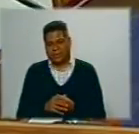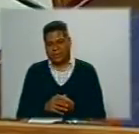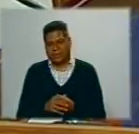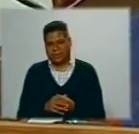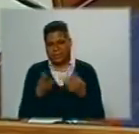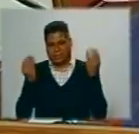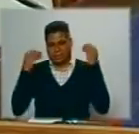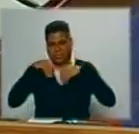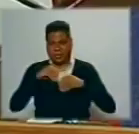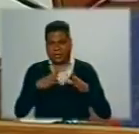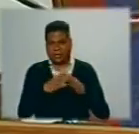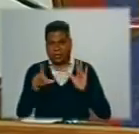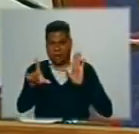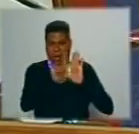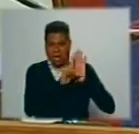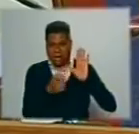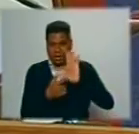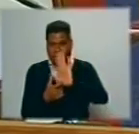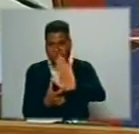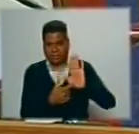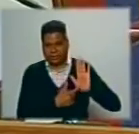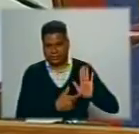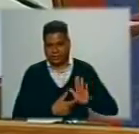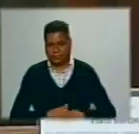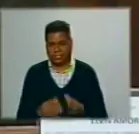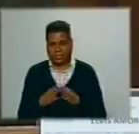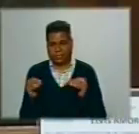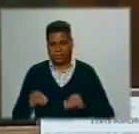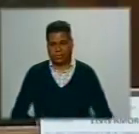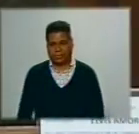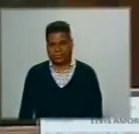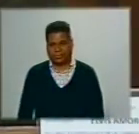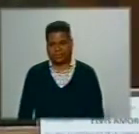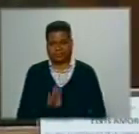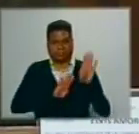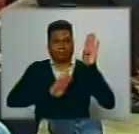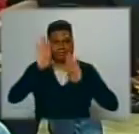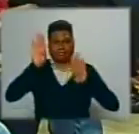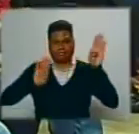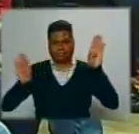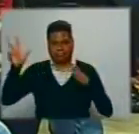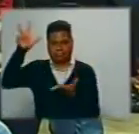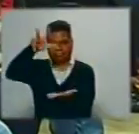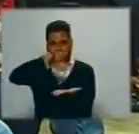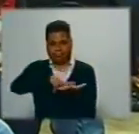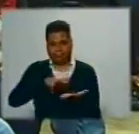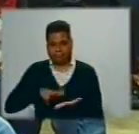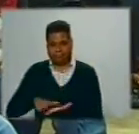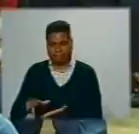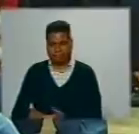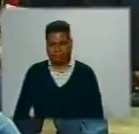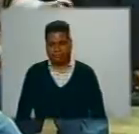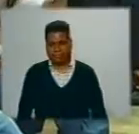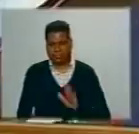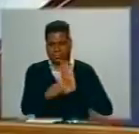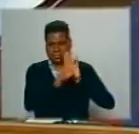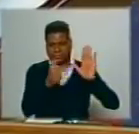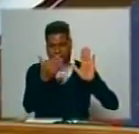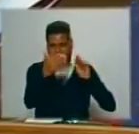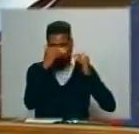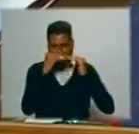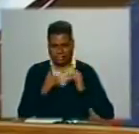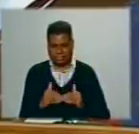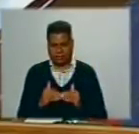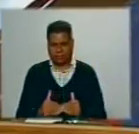lo dispuesto en la presente ley constitucional. Es todo. En consideración, aprobado. Siguiente artículo.